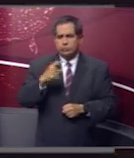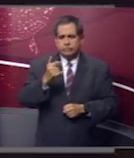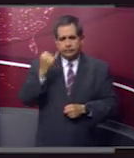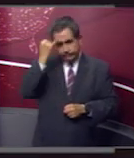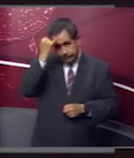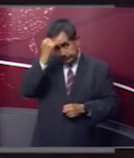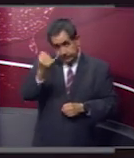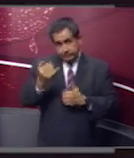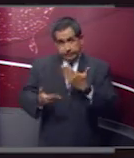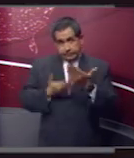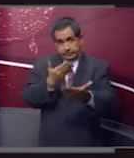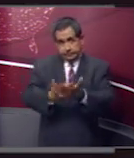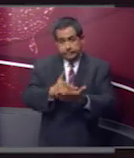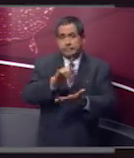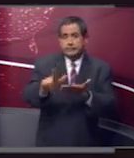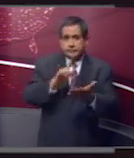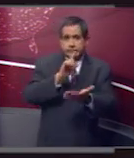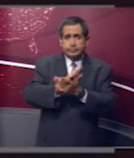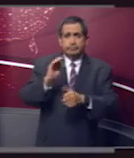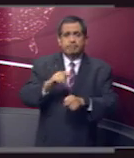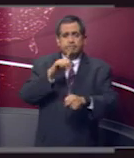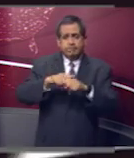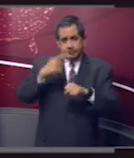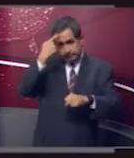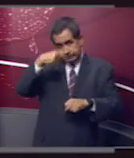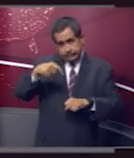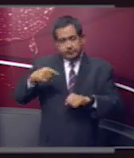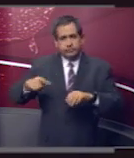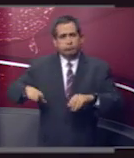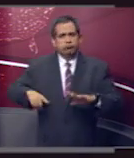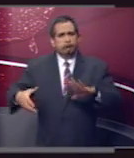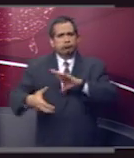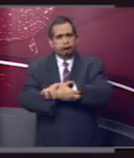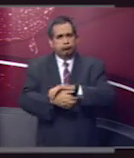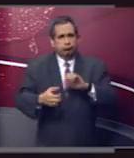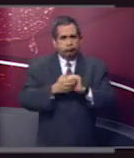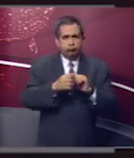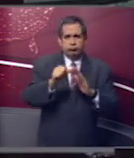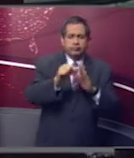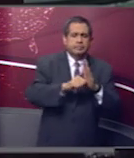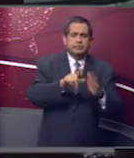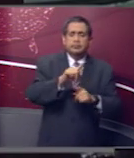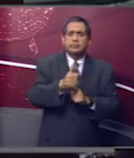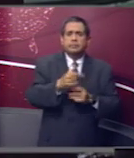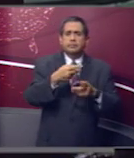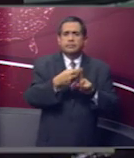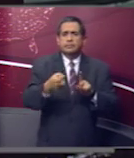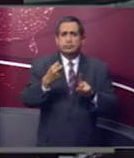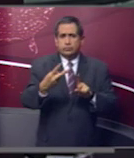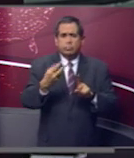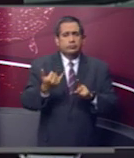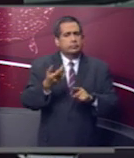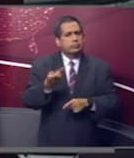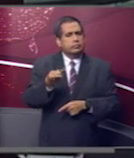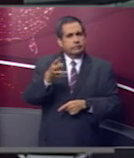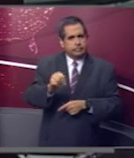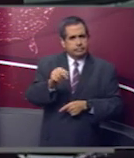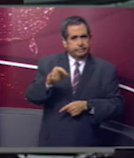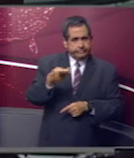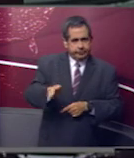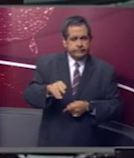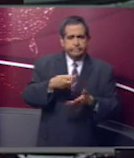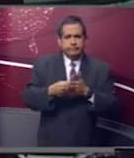la iniciativa para expedir la Ley Federal de Gobierno de Coalición, reglamentaria de los artículos 76, fracción segunda, y 89,